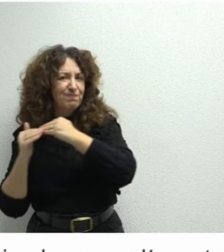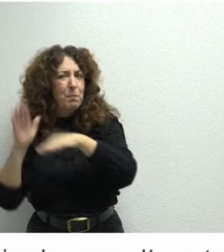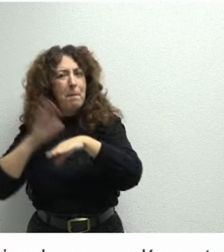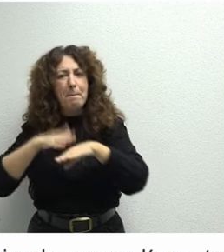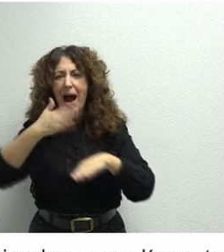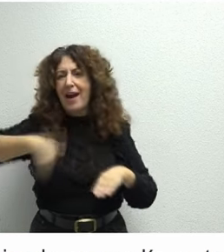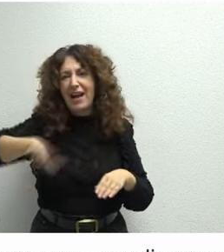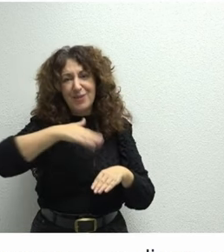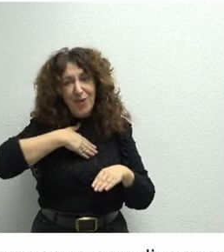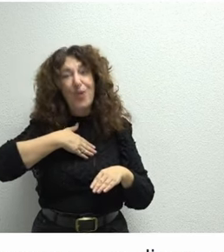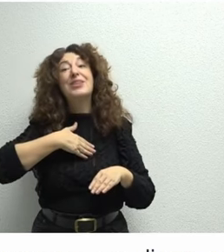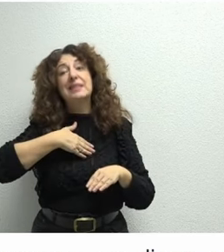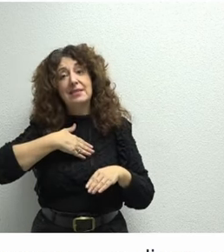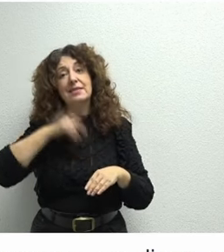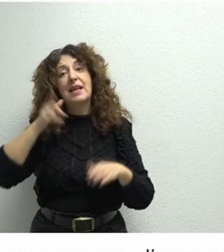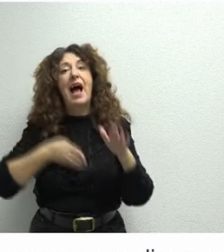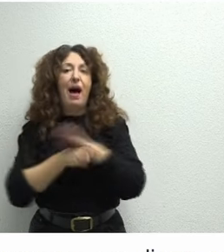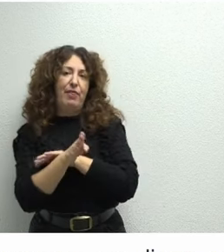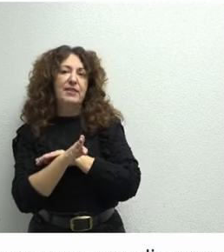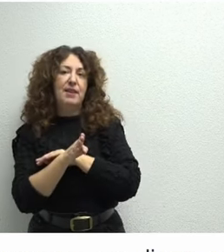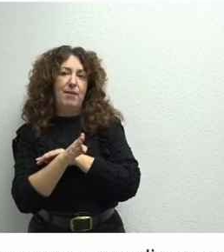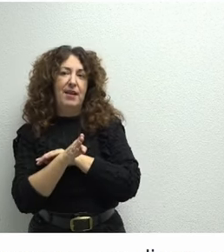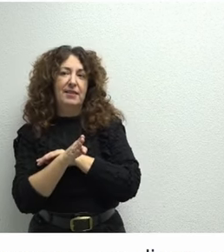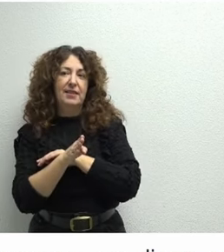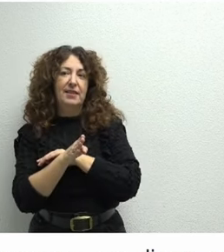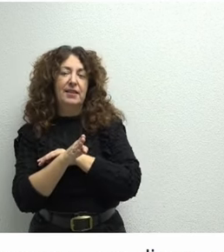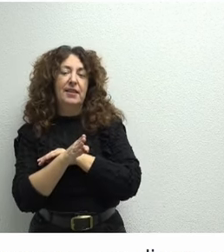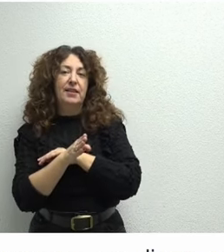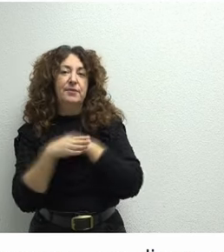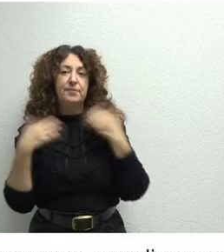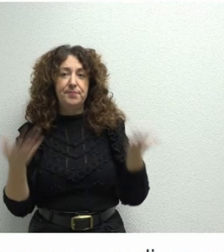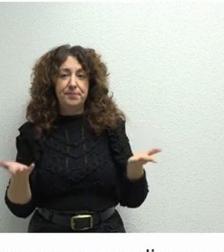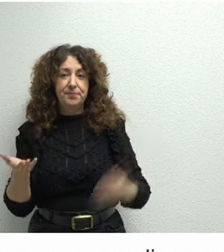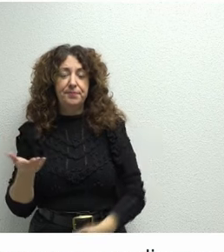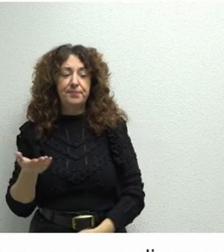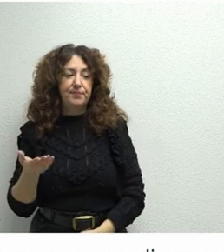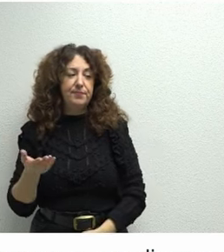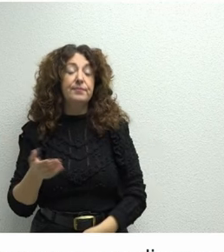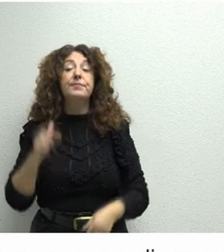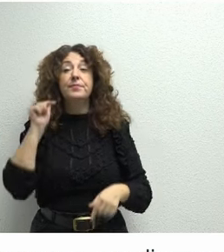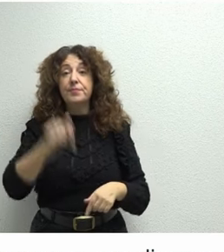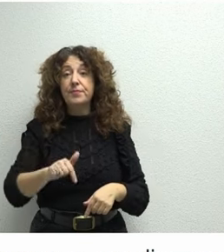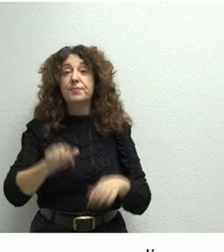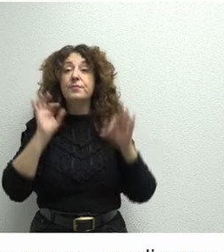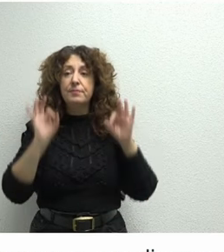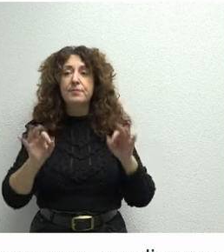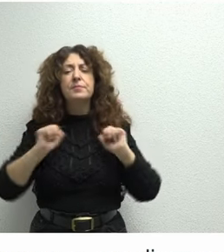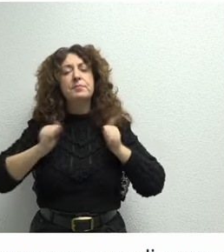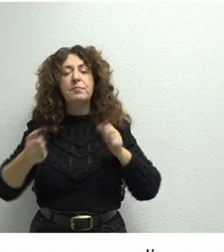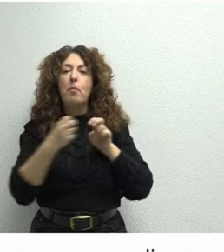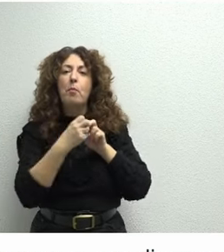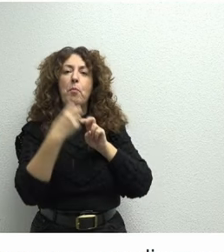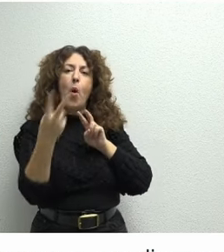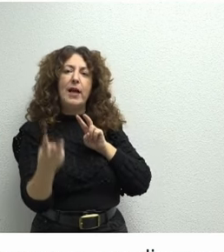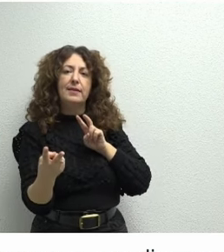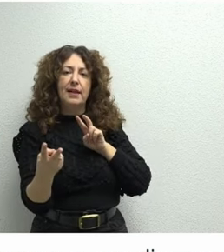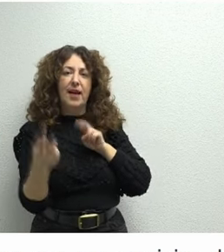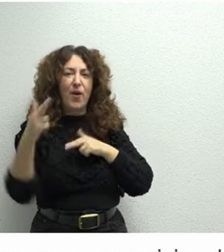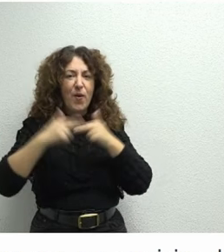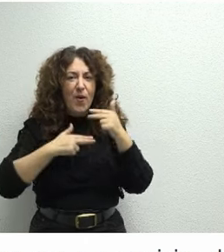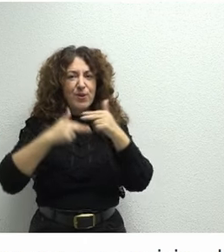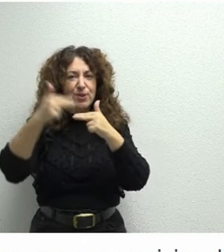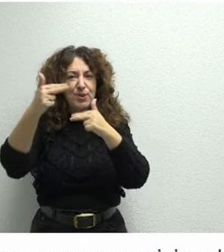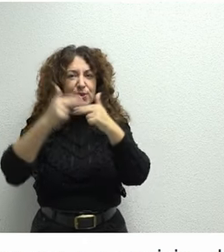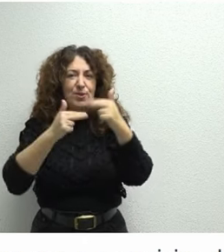tiene que ser accesible bien pues ahí decidimos empezar a construir un puente y ver